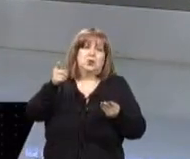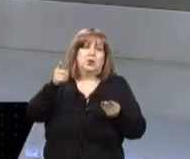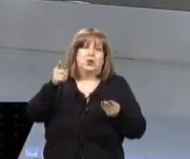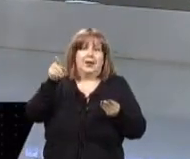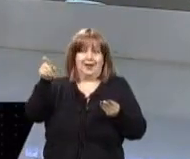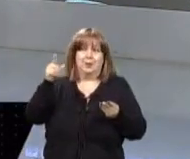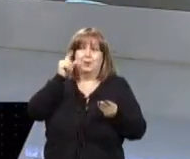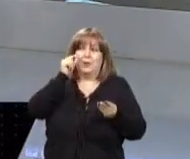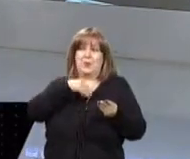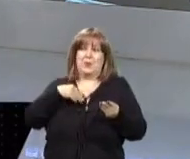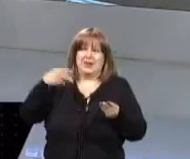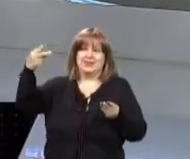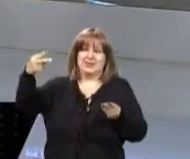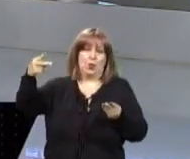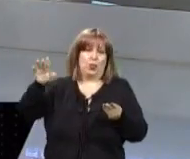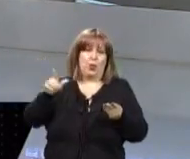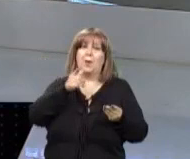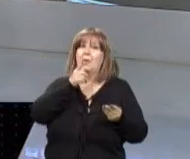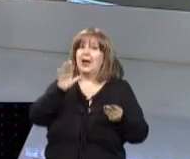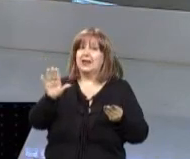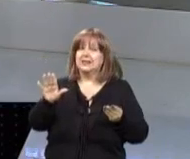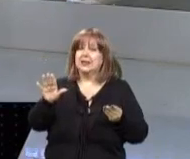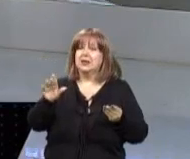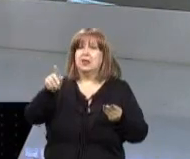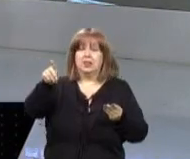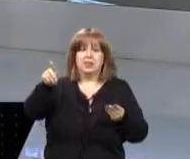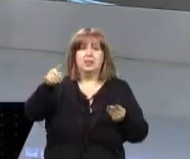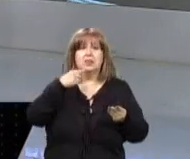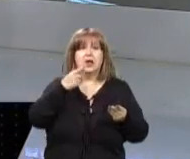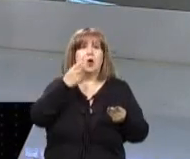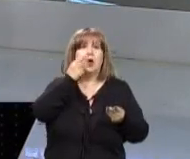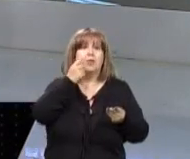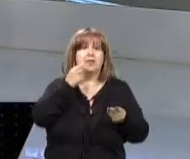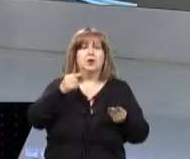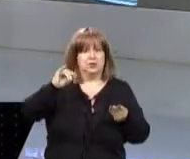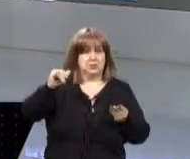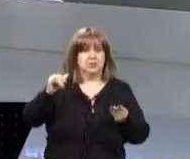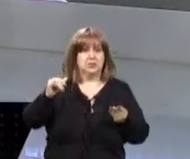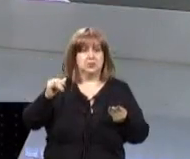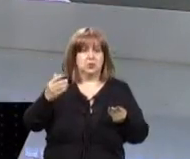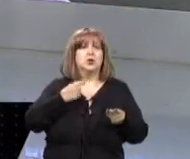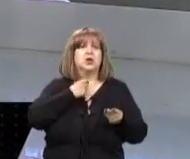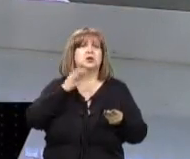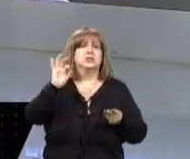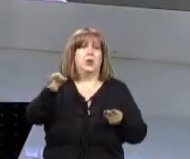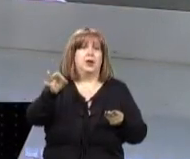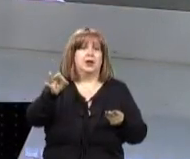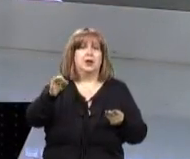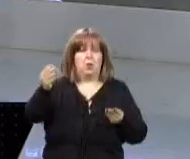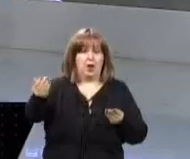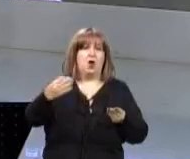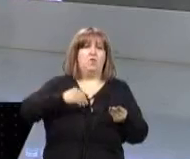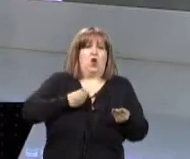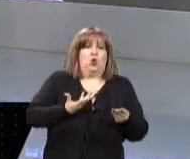decir, más o menos sabemos dónde puede estar, sabemos quién lo puede tener? Porque debe ser muy difícil, porque en esa época no quedaban